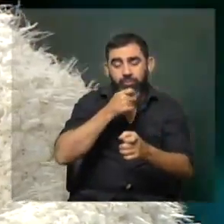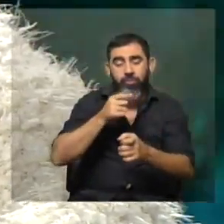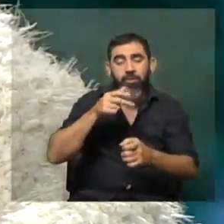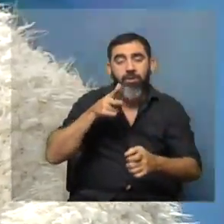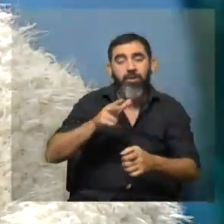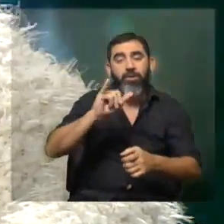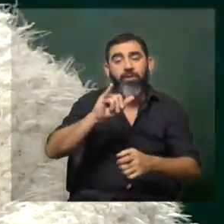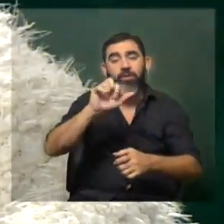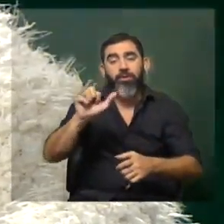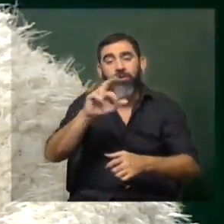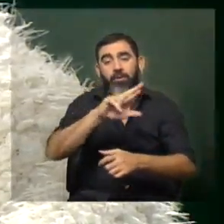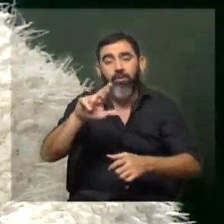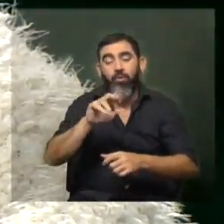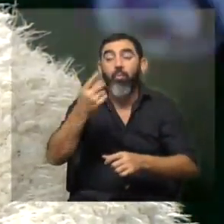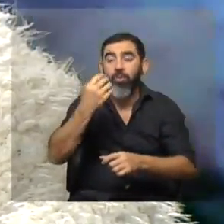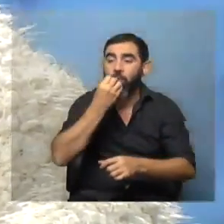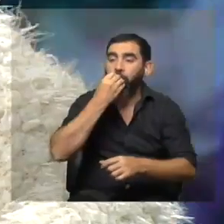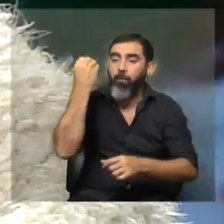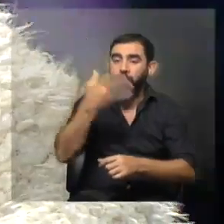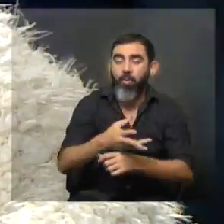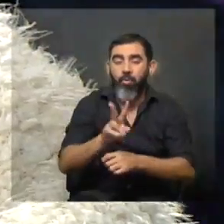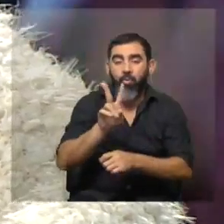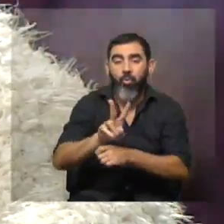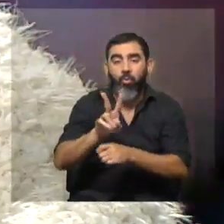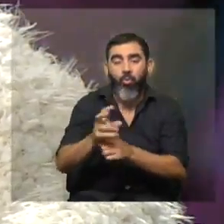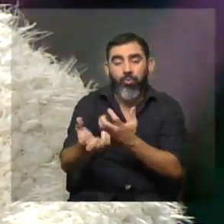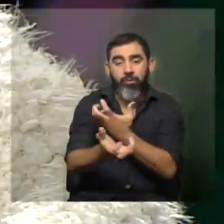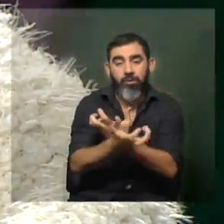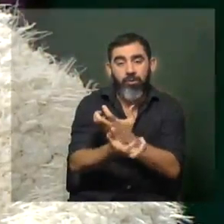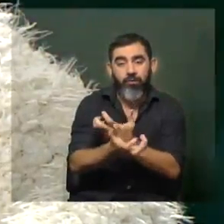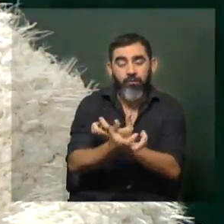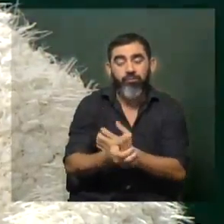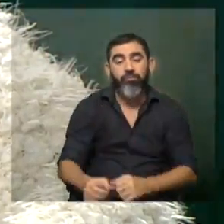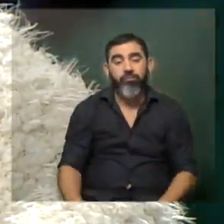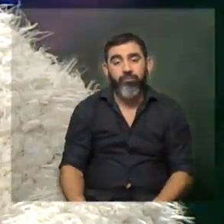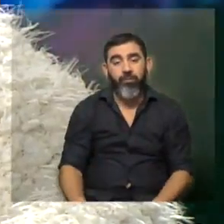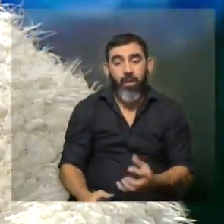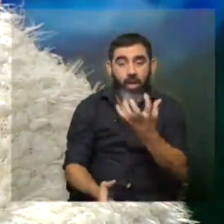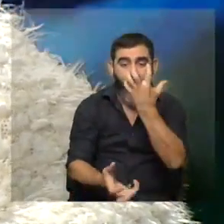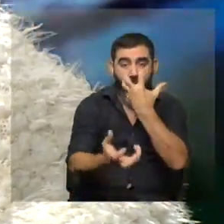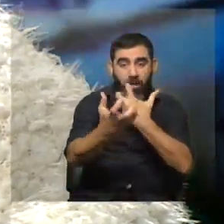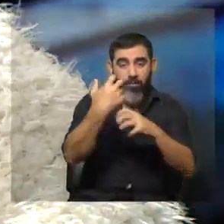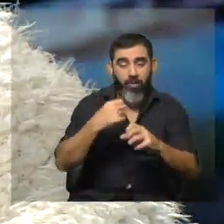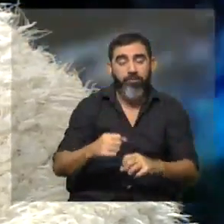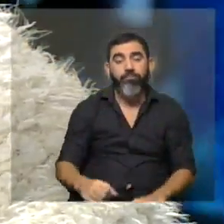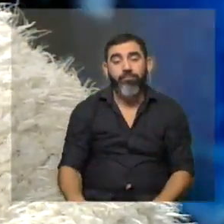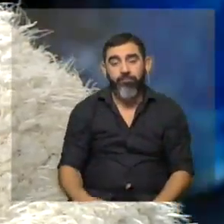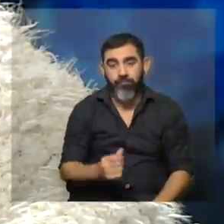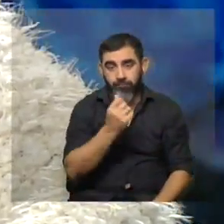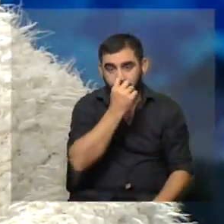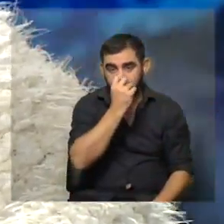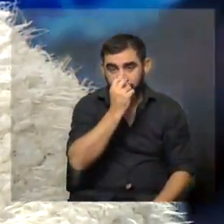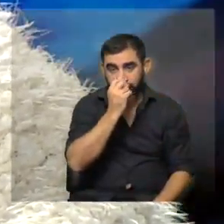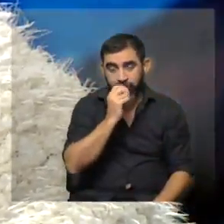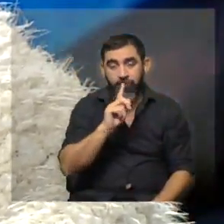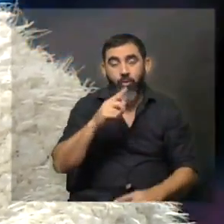y eso favoreció enormemente la preservación del animal o del vegetal y de sus